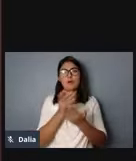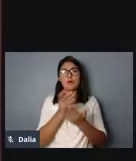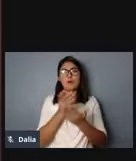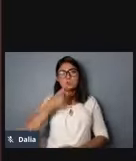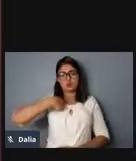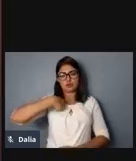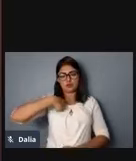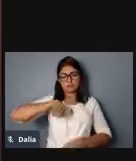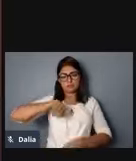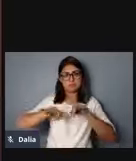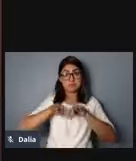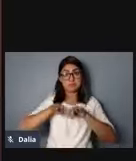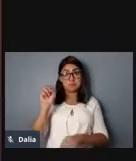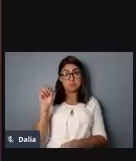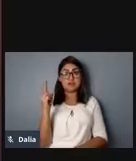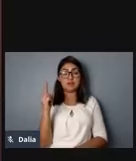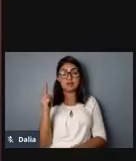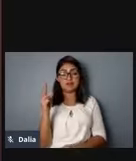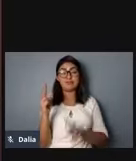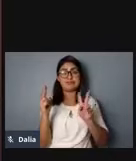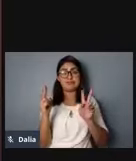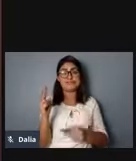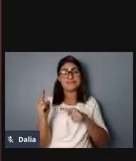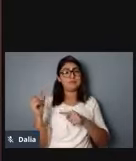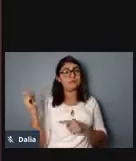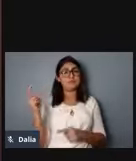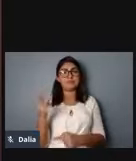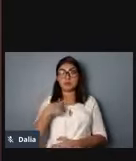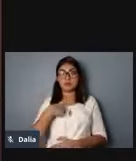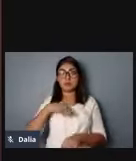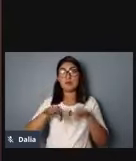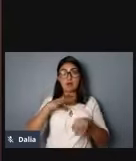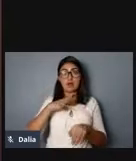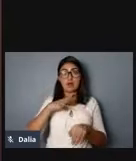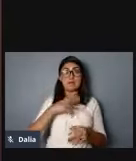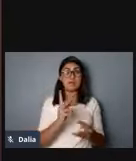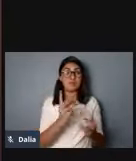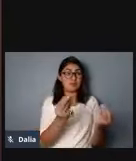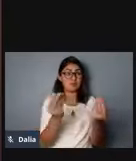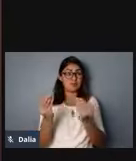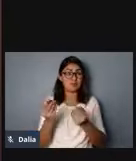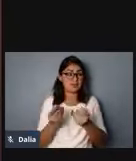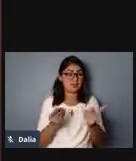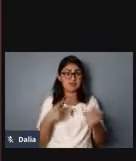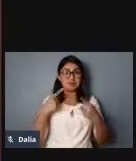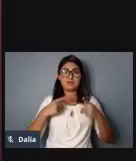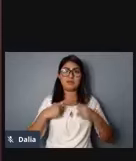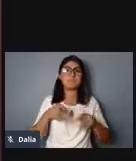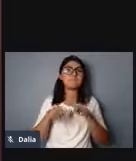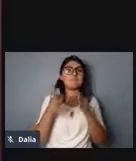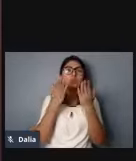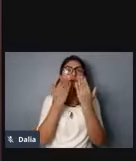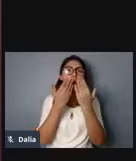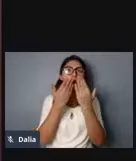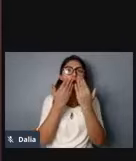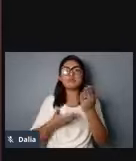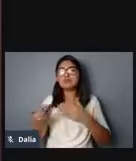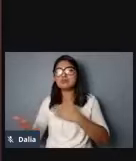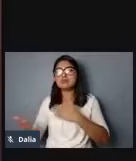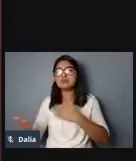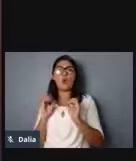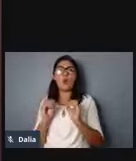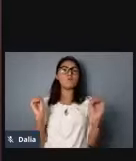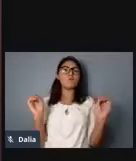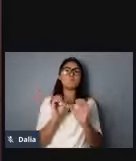afortunadamente, pero hay muchas personas que no lo tienen. Entonces, si no hay un compromiso social y no hay